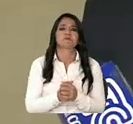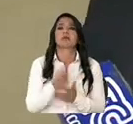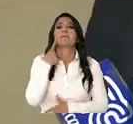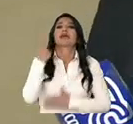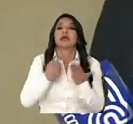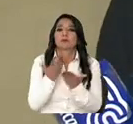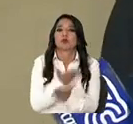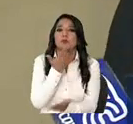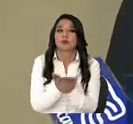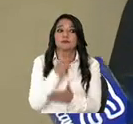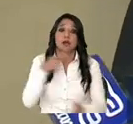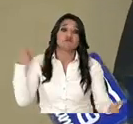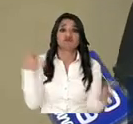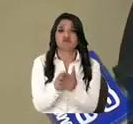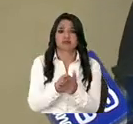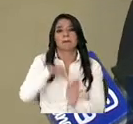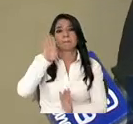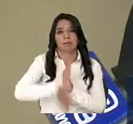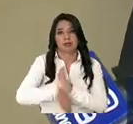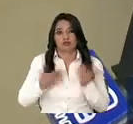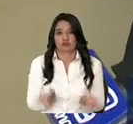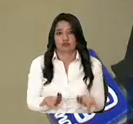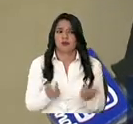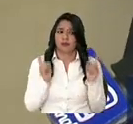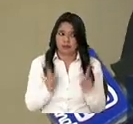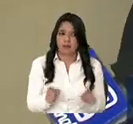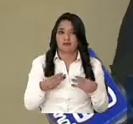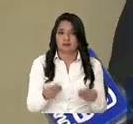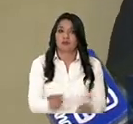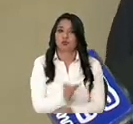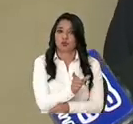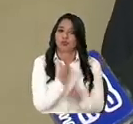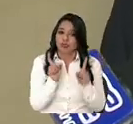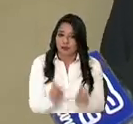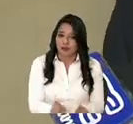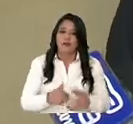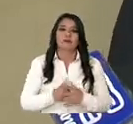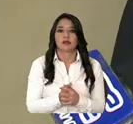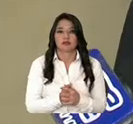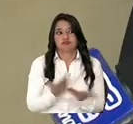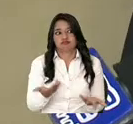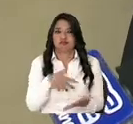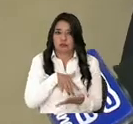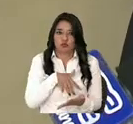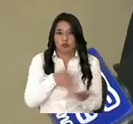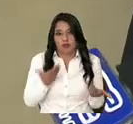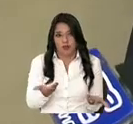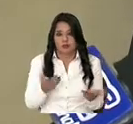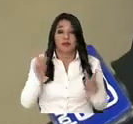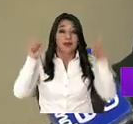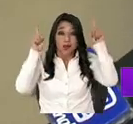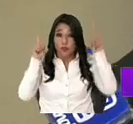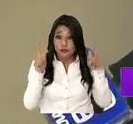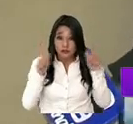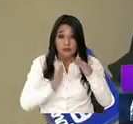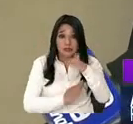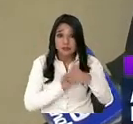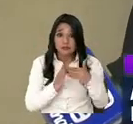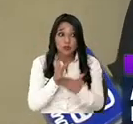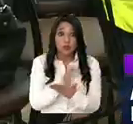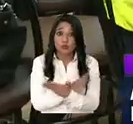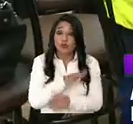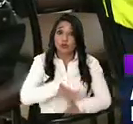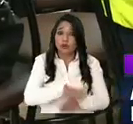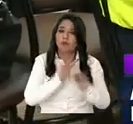los accidentes y uno de estos mecanismos debería ser poder tener la preparación mínima para entender lo que te dan en un curso de